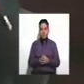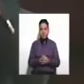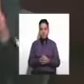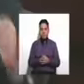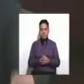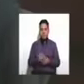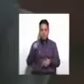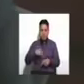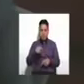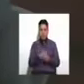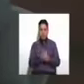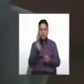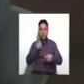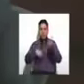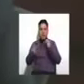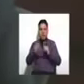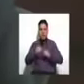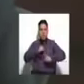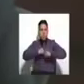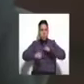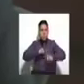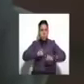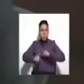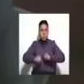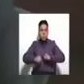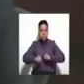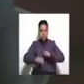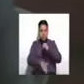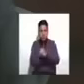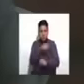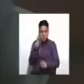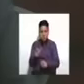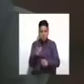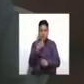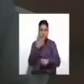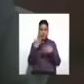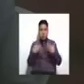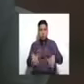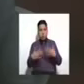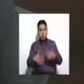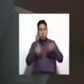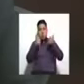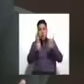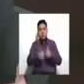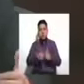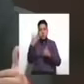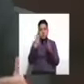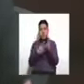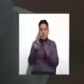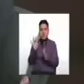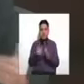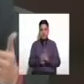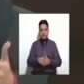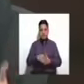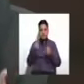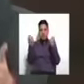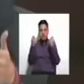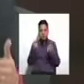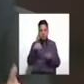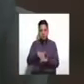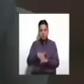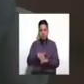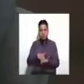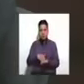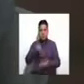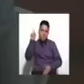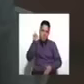se ha vendido que la gestión del ministro es ejemplar, que cerramos el año 2015 con una economía sólida.